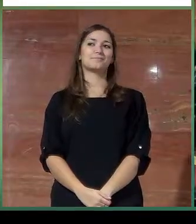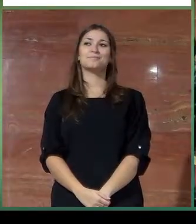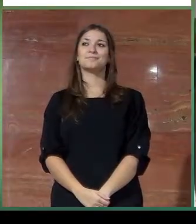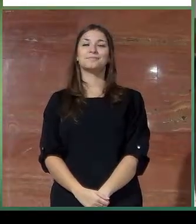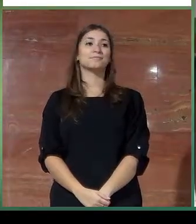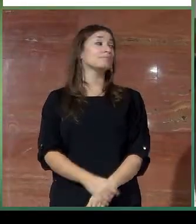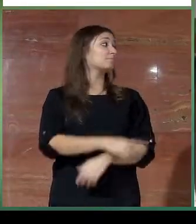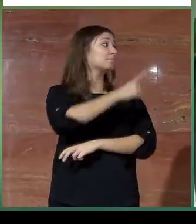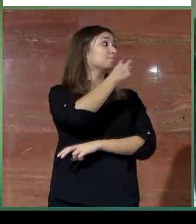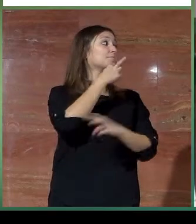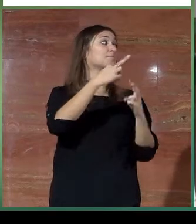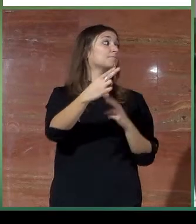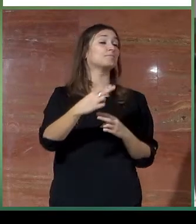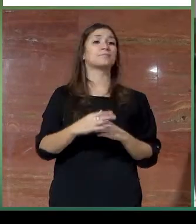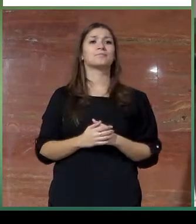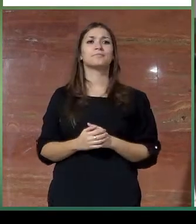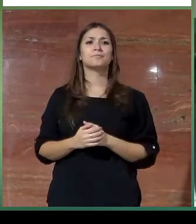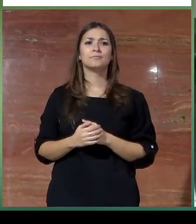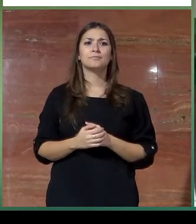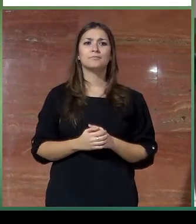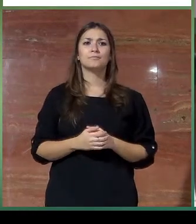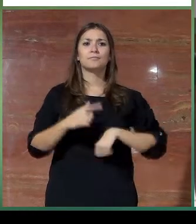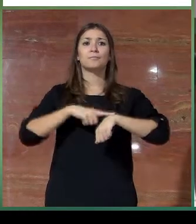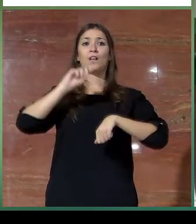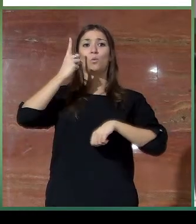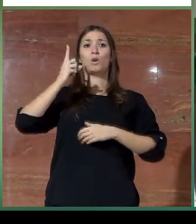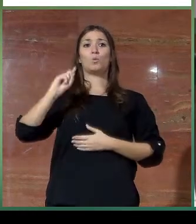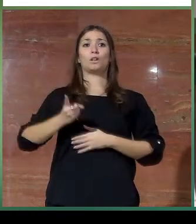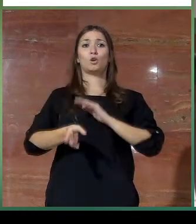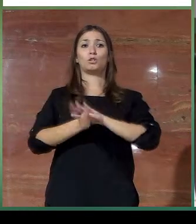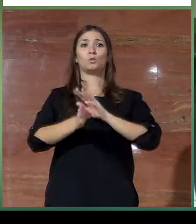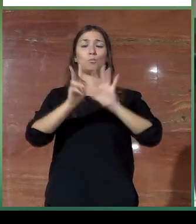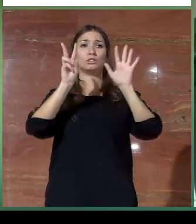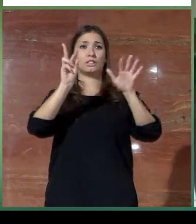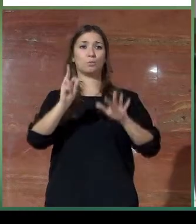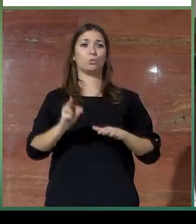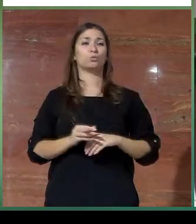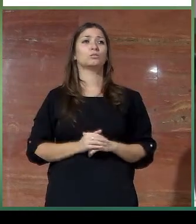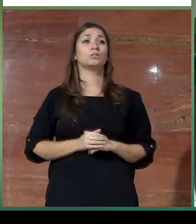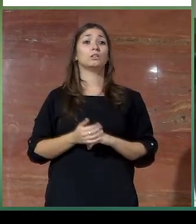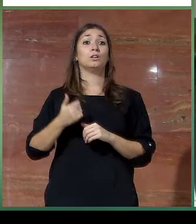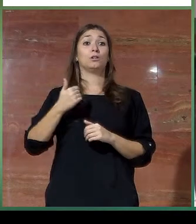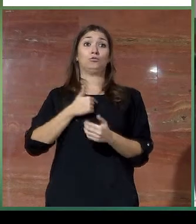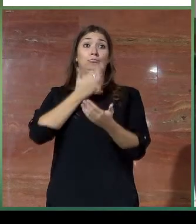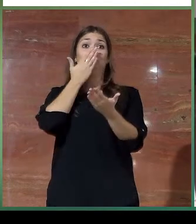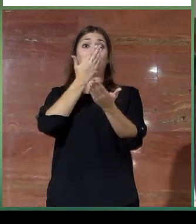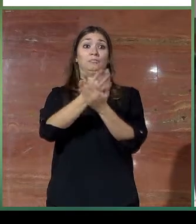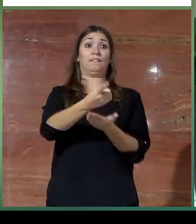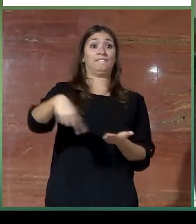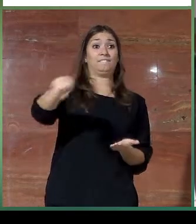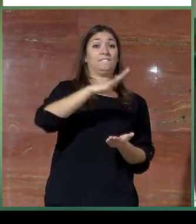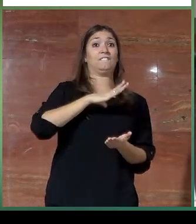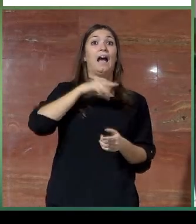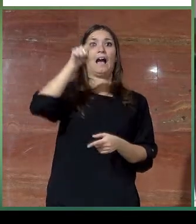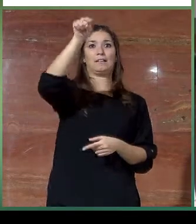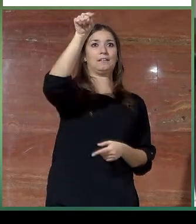Bueno, nos quedan algo así como 7 minutos, porque a la 1:15 hay otra participación. Yo les estoy invitando a ustedes a que sean los que... Allí.